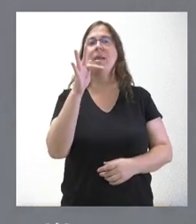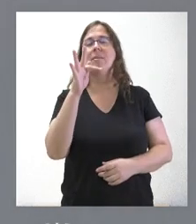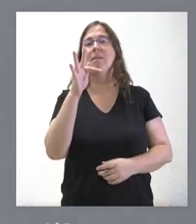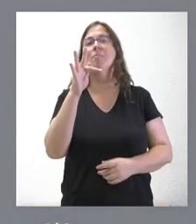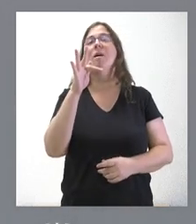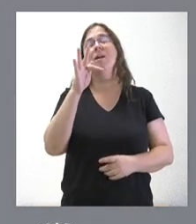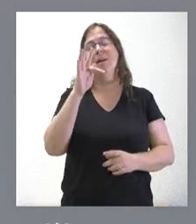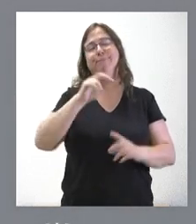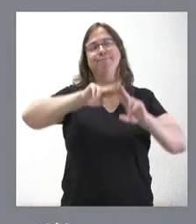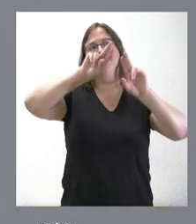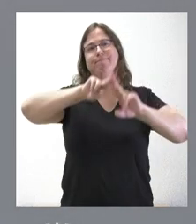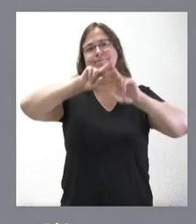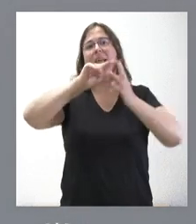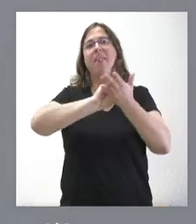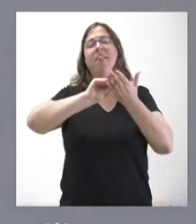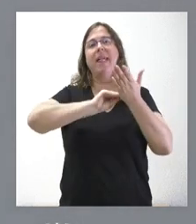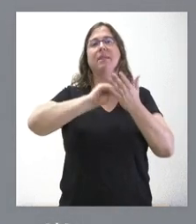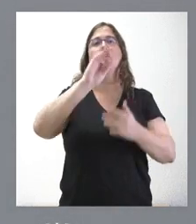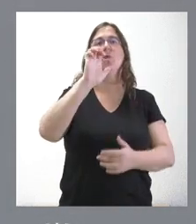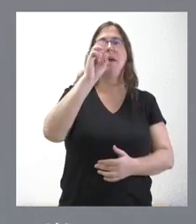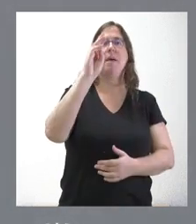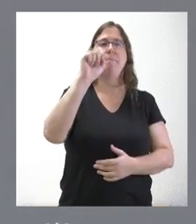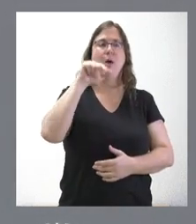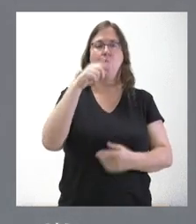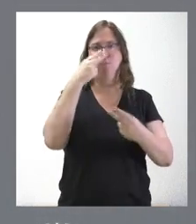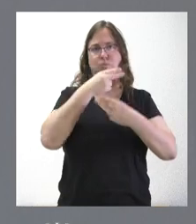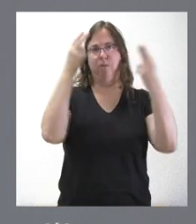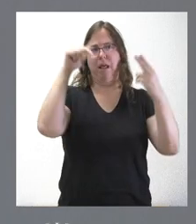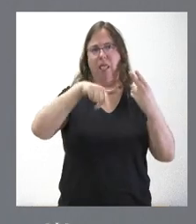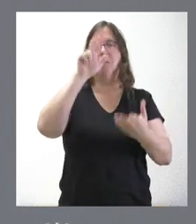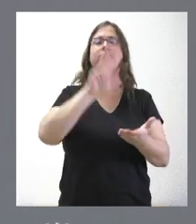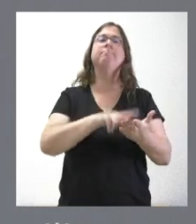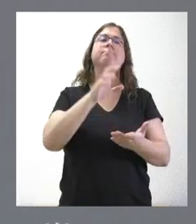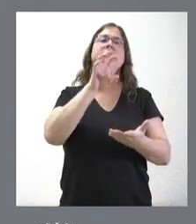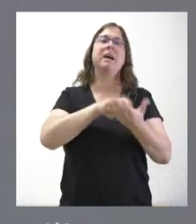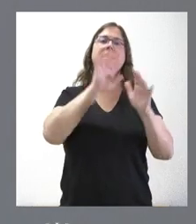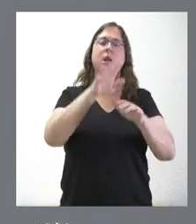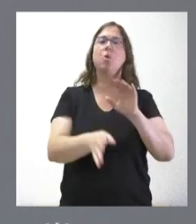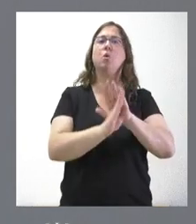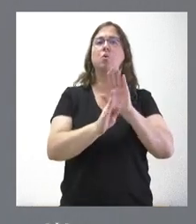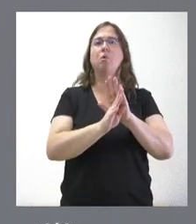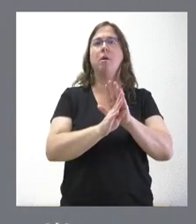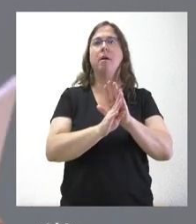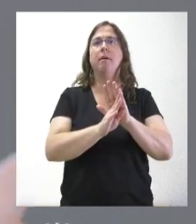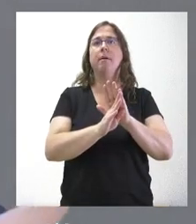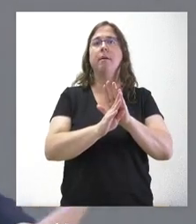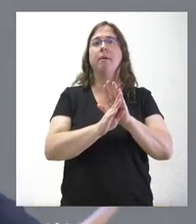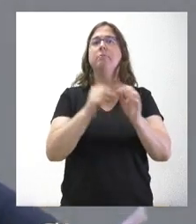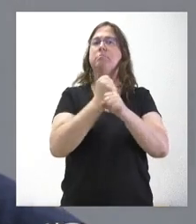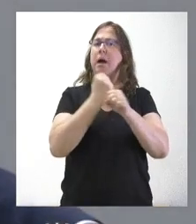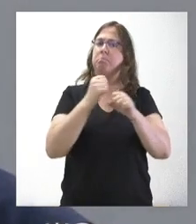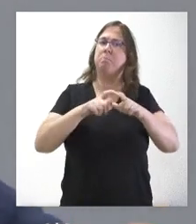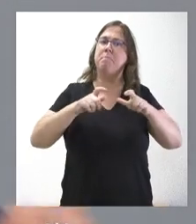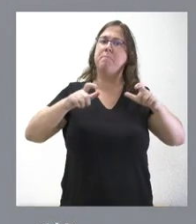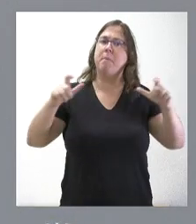de población activa que se han publicado hoy en Castilla y León. En nuestra comunidad autorma sigue aumentando el empleo, sigue